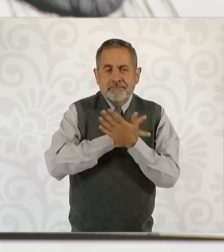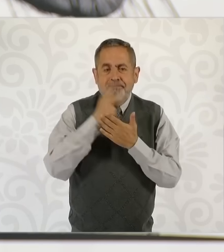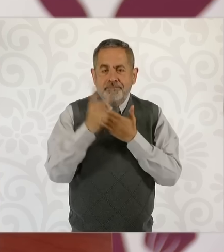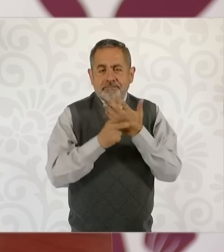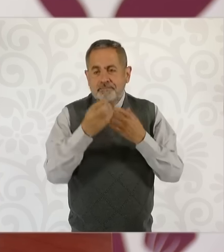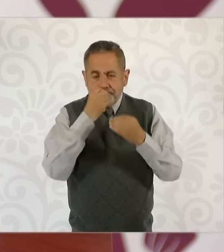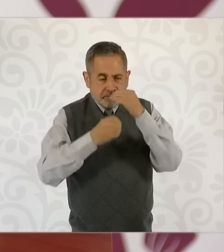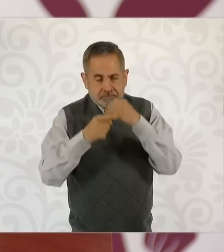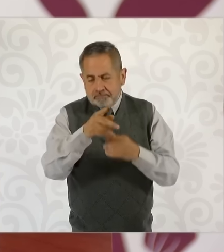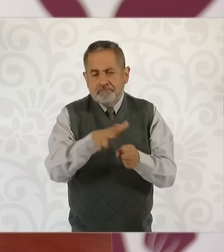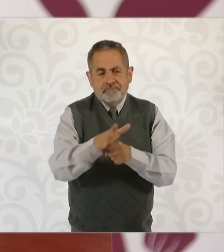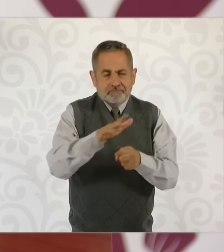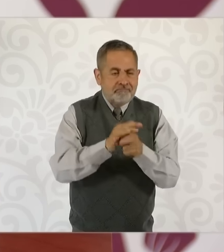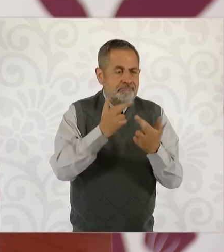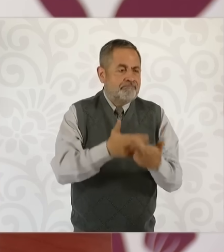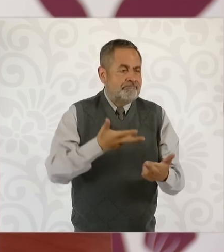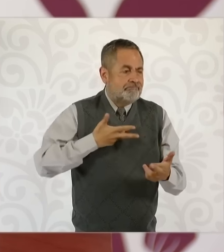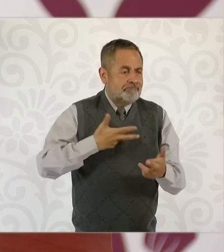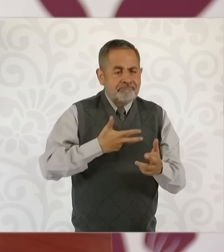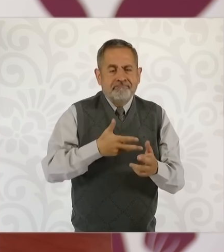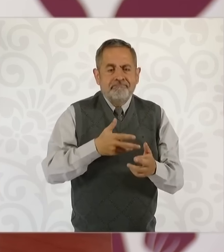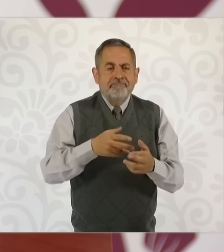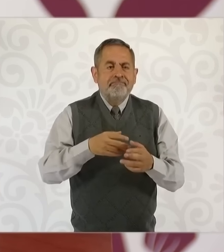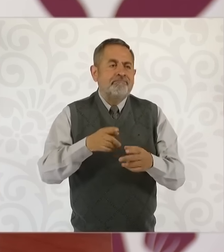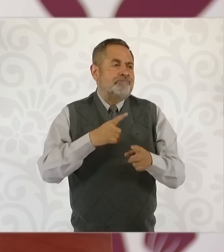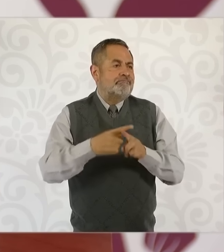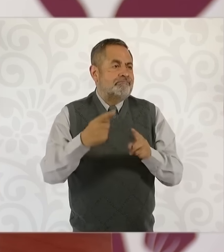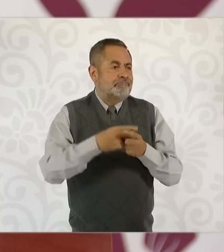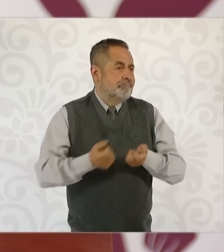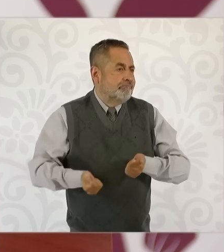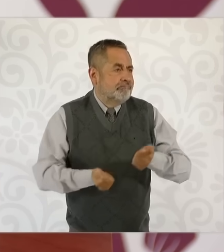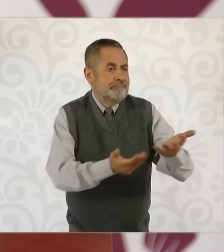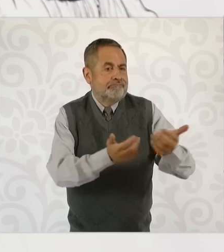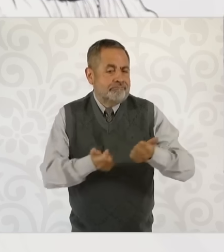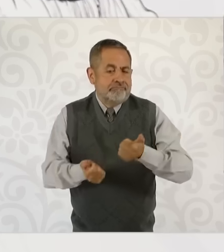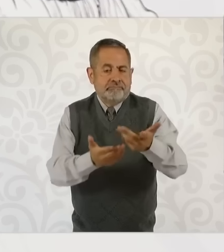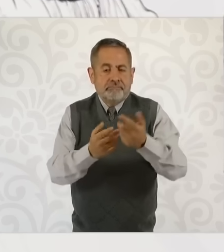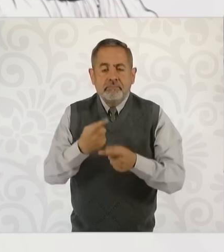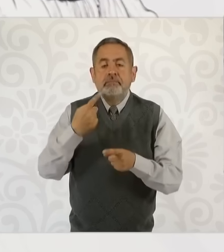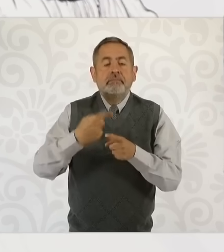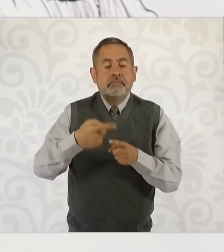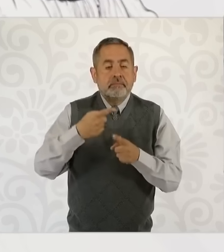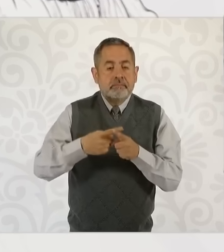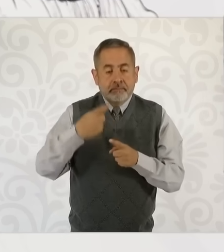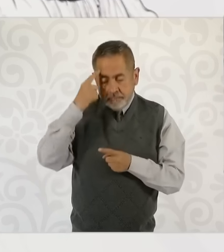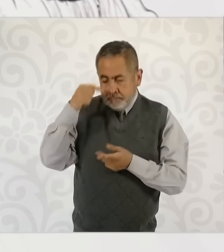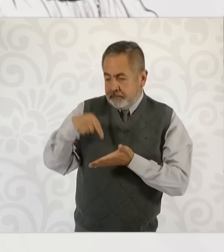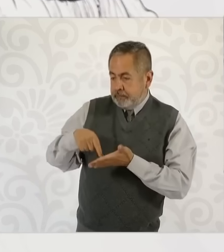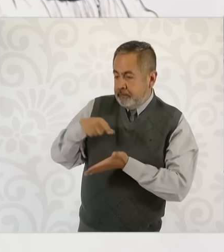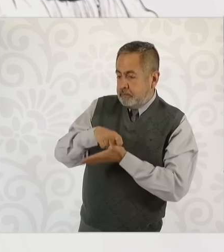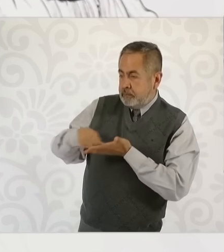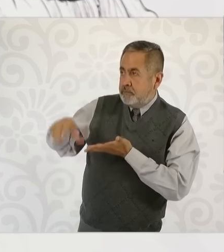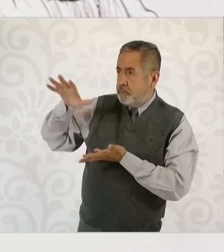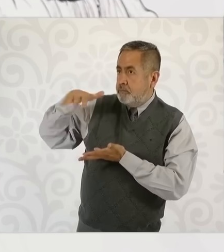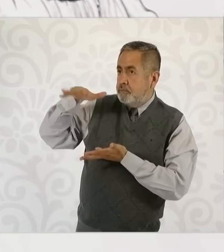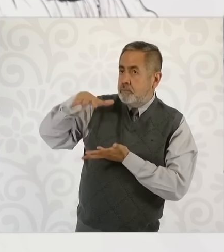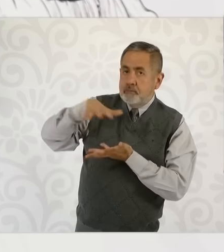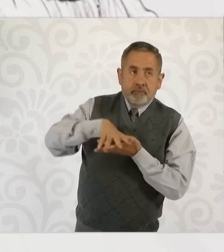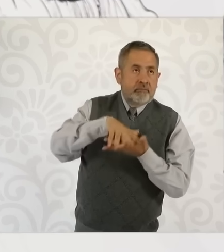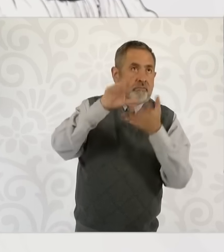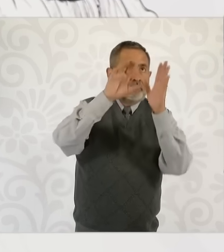y Birmex tiene su propio equipo de distribución. El gasto mayor pues va a ser en un pequeño anaquel y